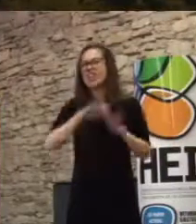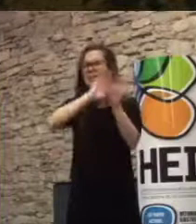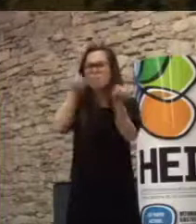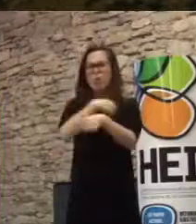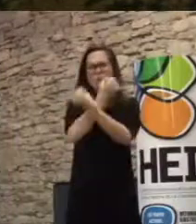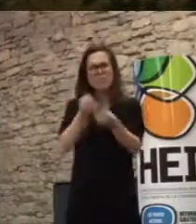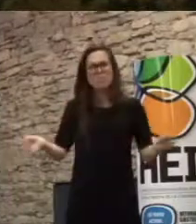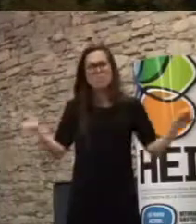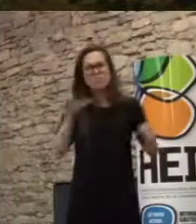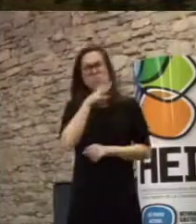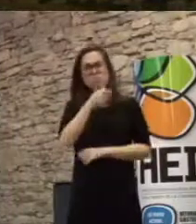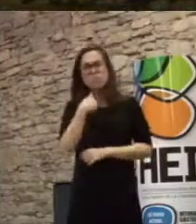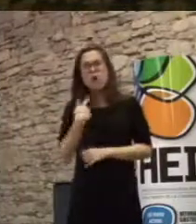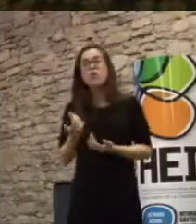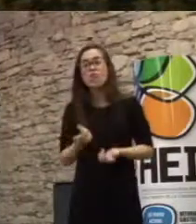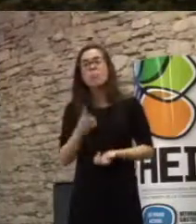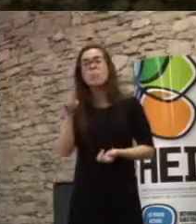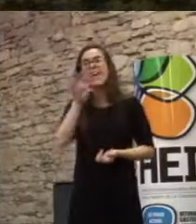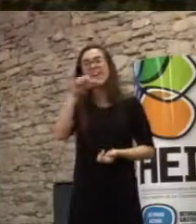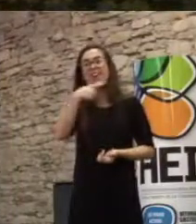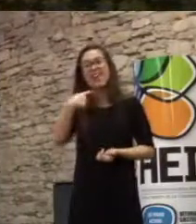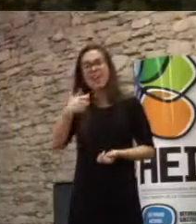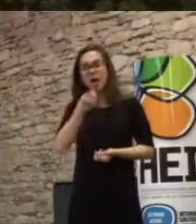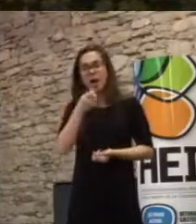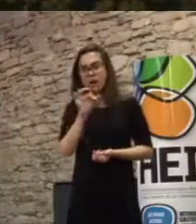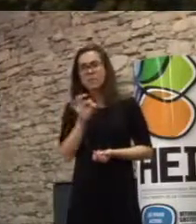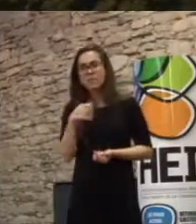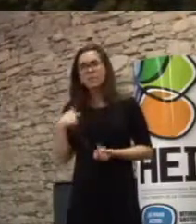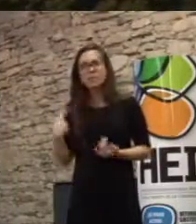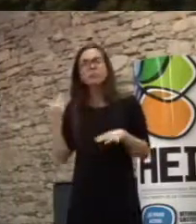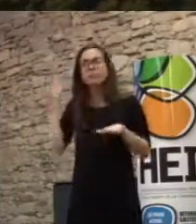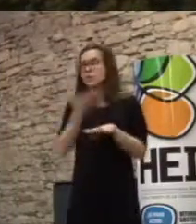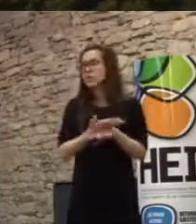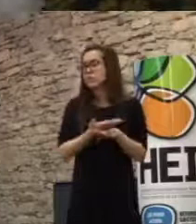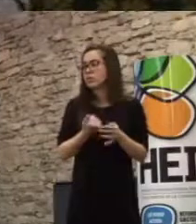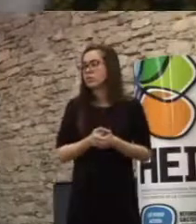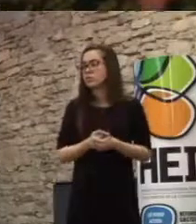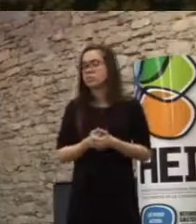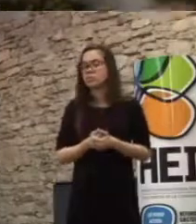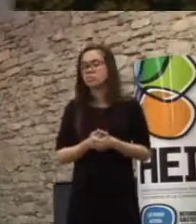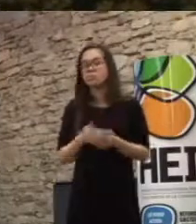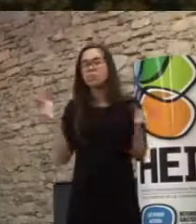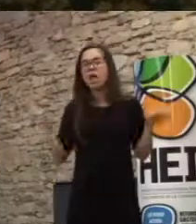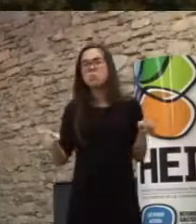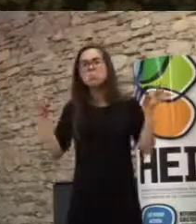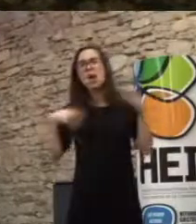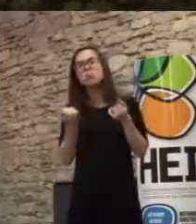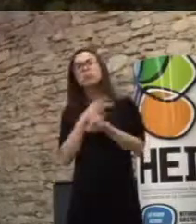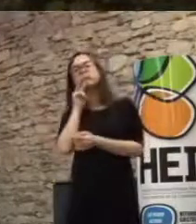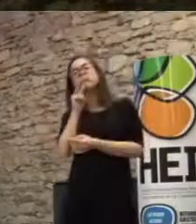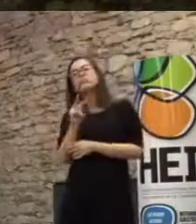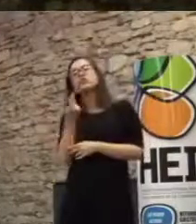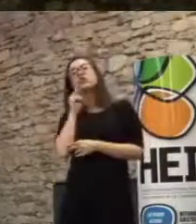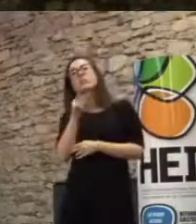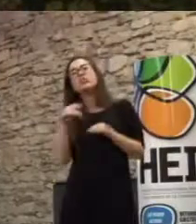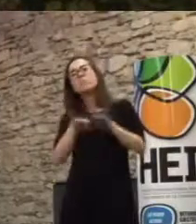vamos a ver he estado en las vegas' dónde está hasta las primeras filas aquí estaba el mago en cuestión el tío se tumba en el